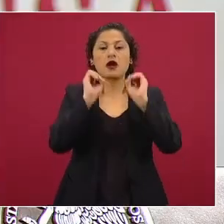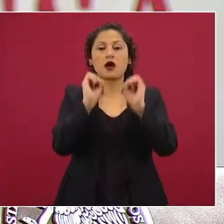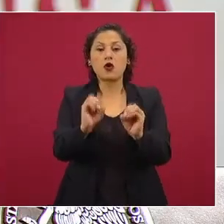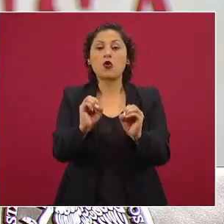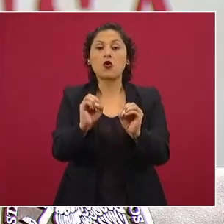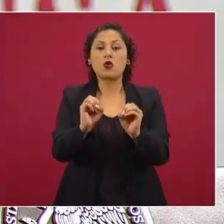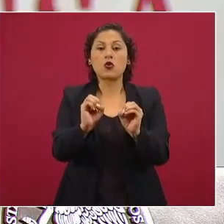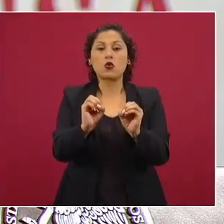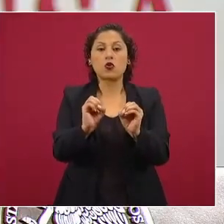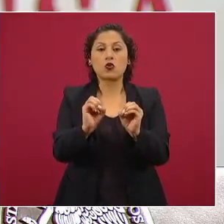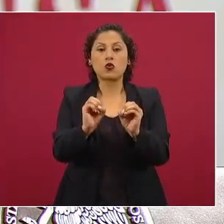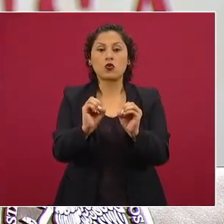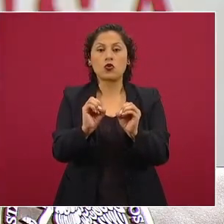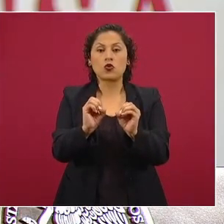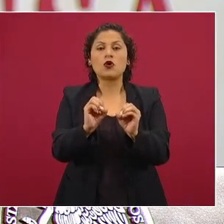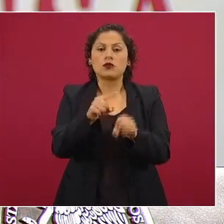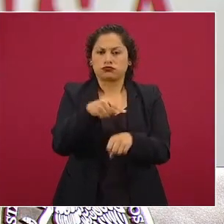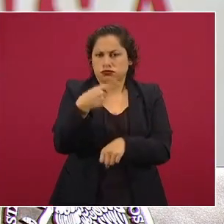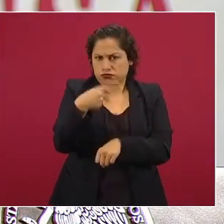y autoconstruir,